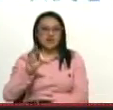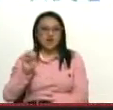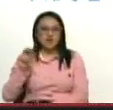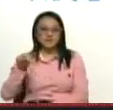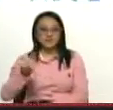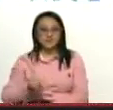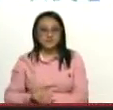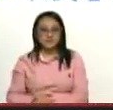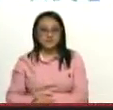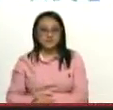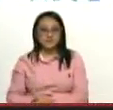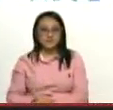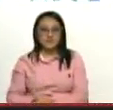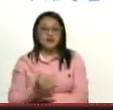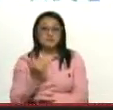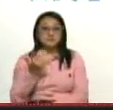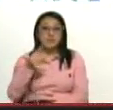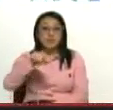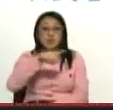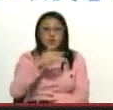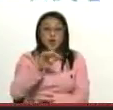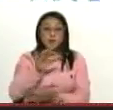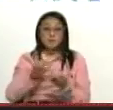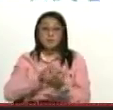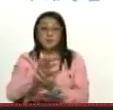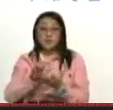y cuando ellos tienen problemas